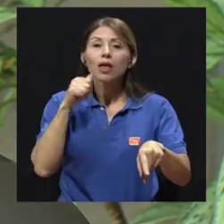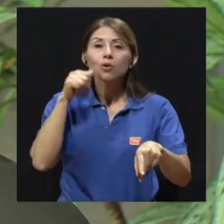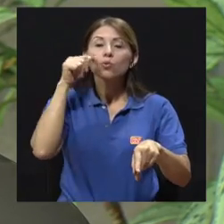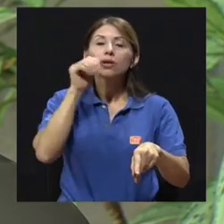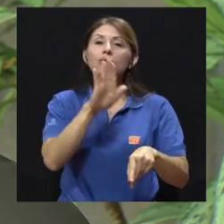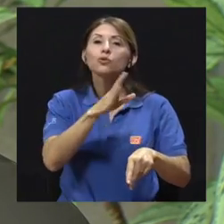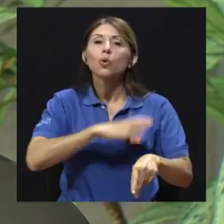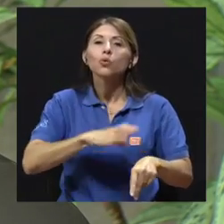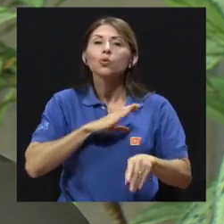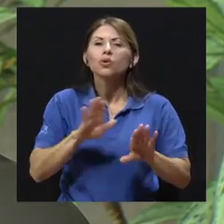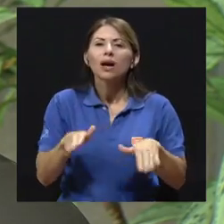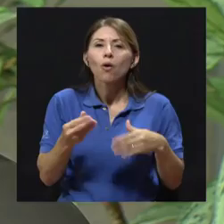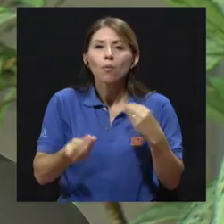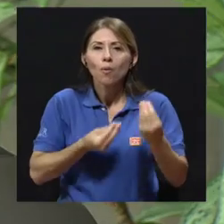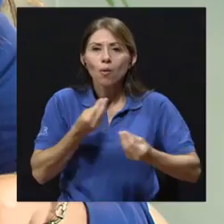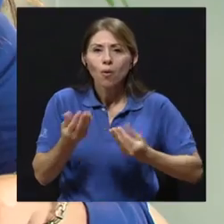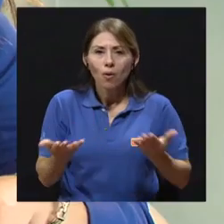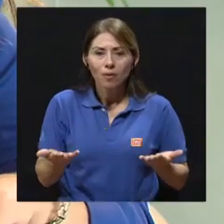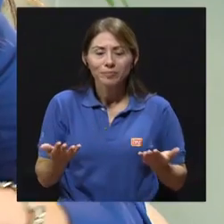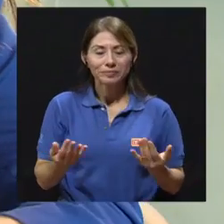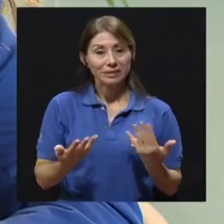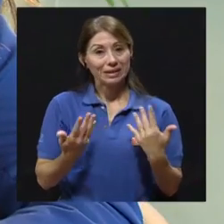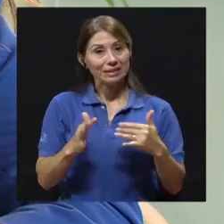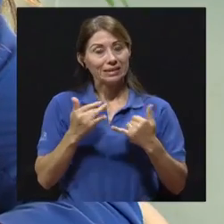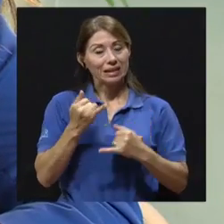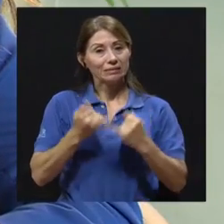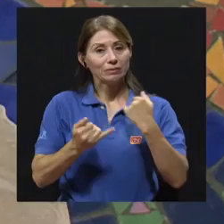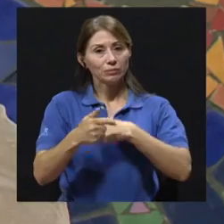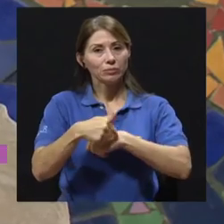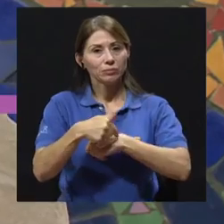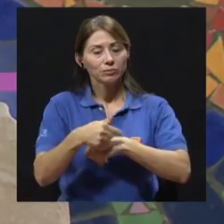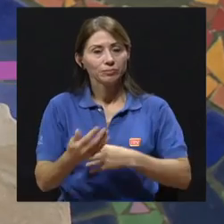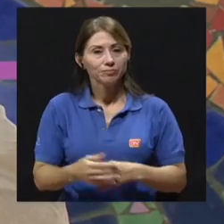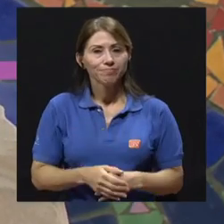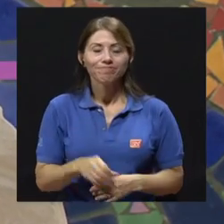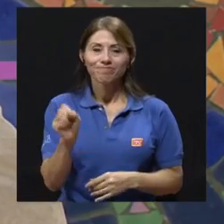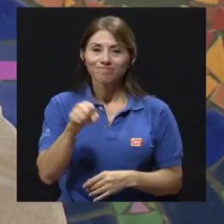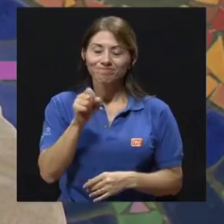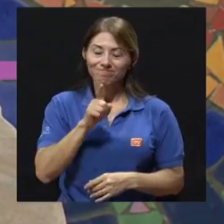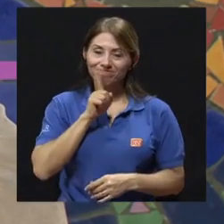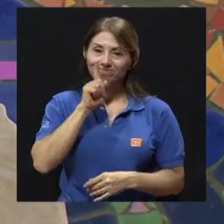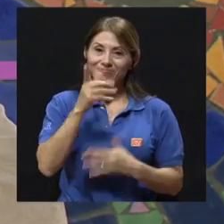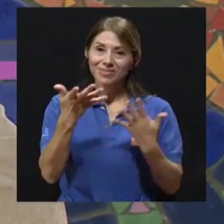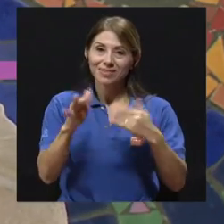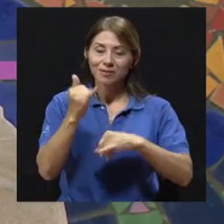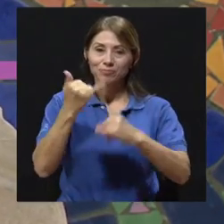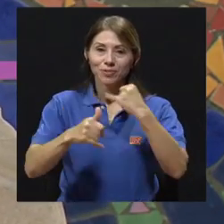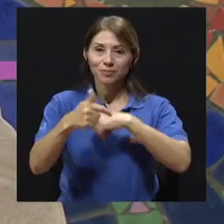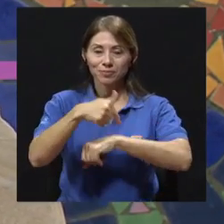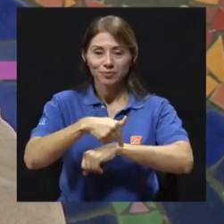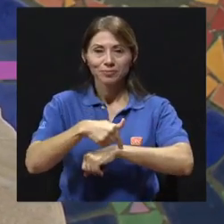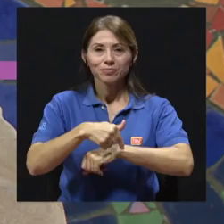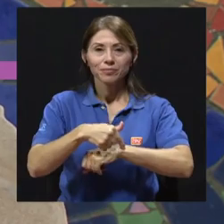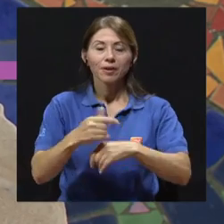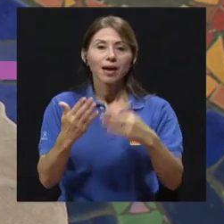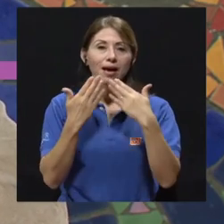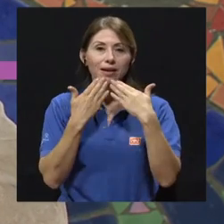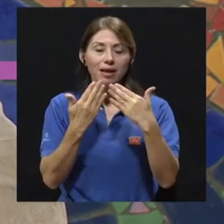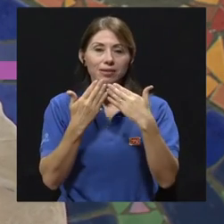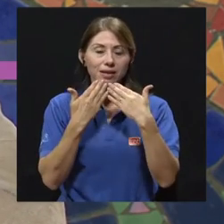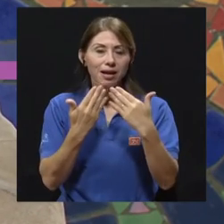persona adulta. Claro. El tiempo nos está ganando en esta conversación. Efectivamente, María Almar, el tiempo nos ha ganado una vez